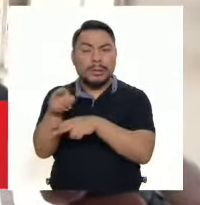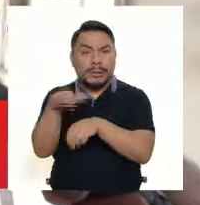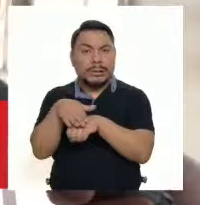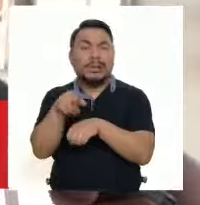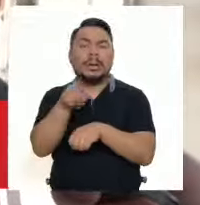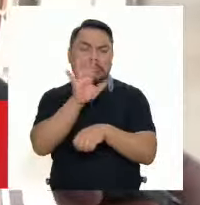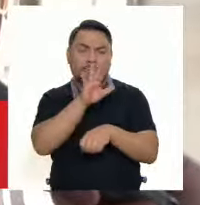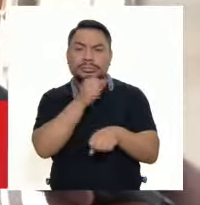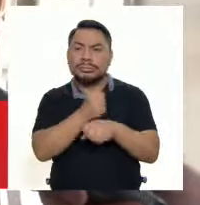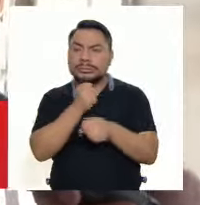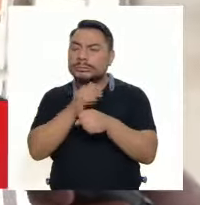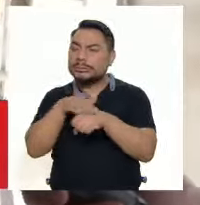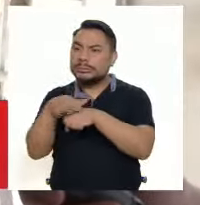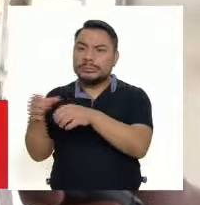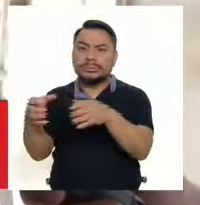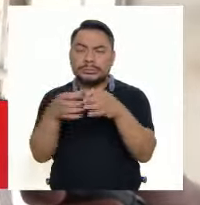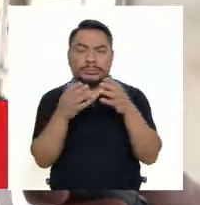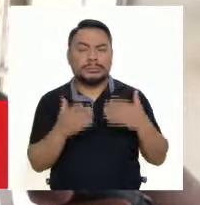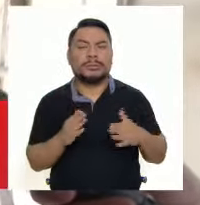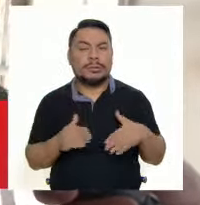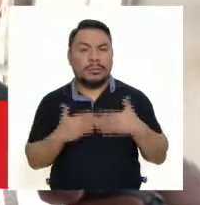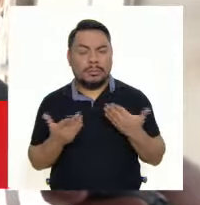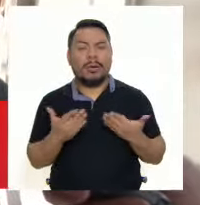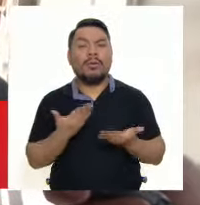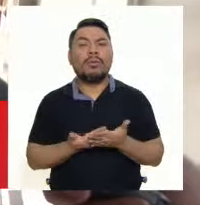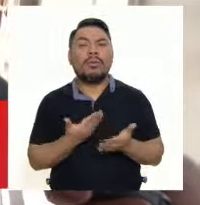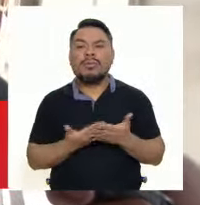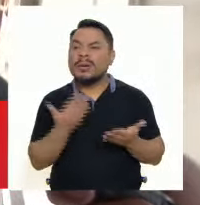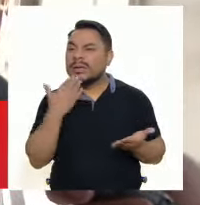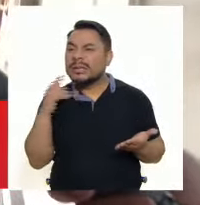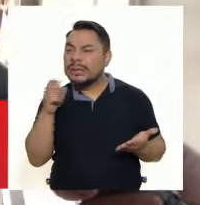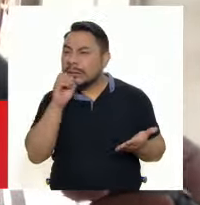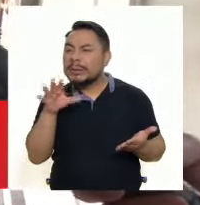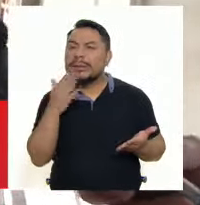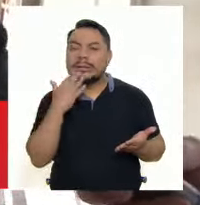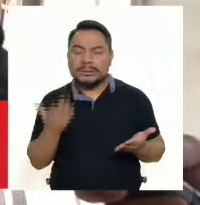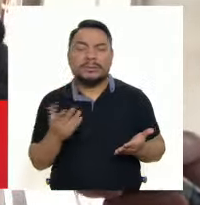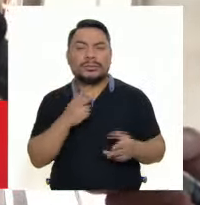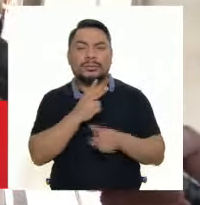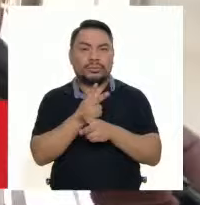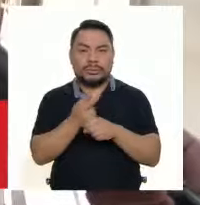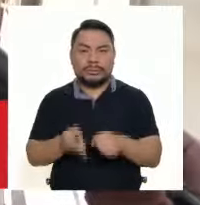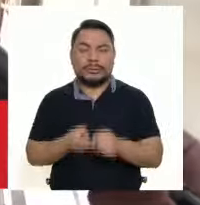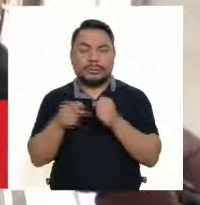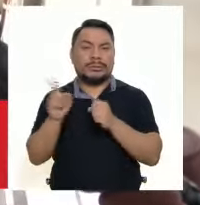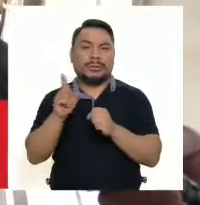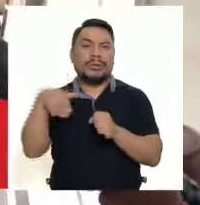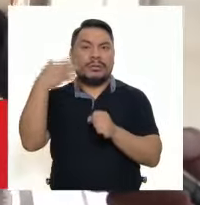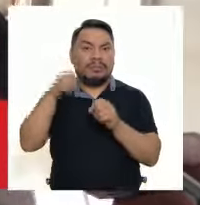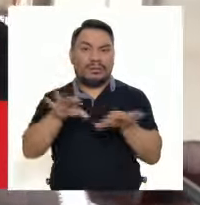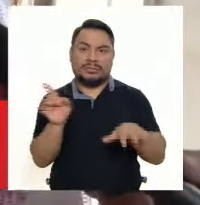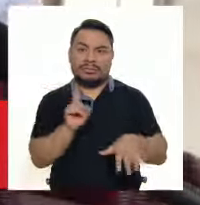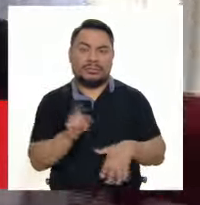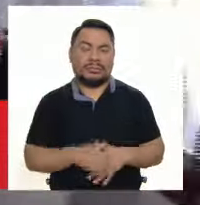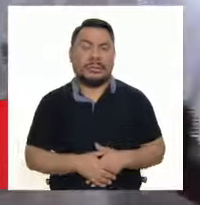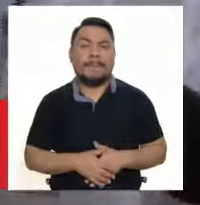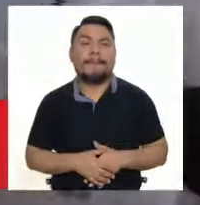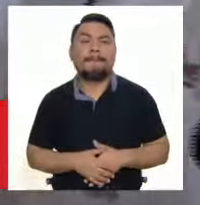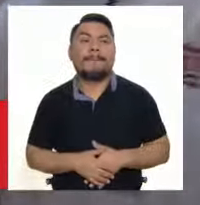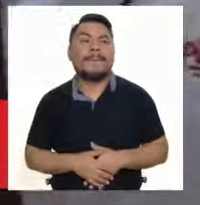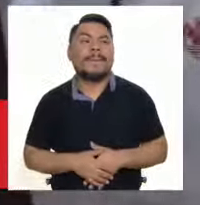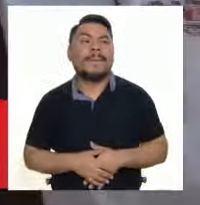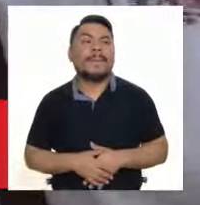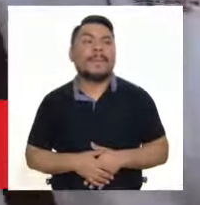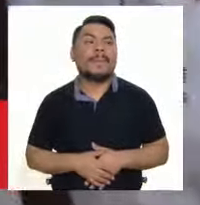haciendo un trabajo en cuanto a inteligencia también para poder comprobar y estar absolutamente seguros que esos sucesos no se están produciendo. Perfecto. Aquí la